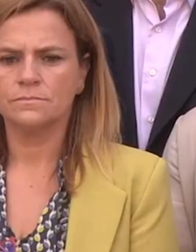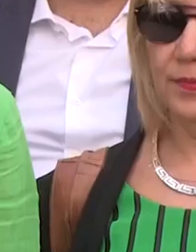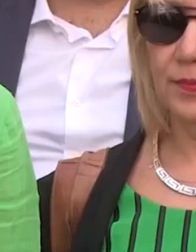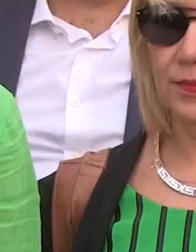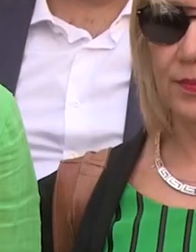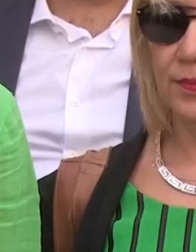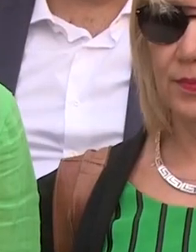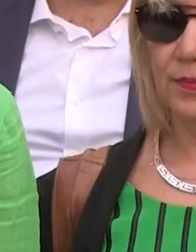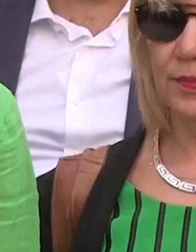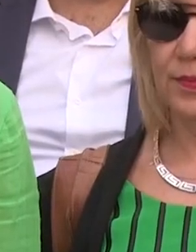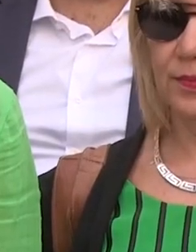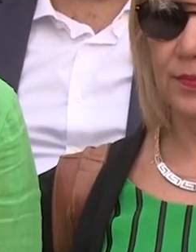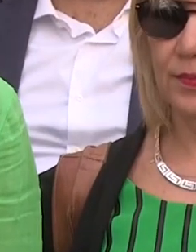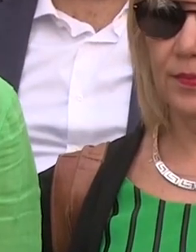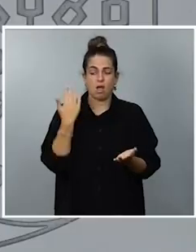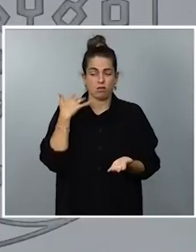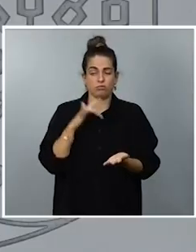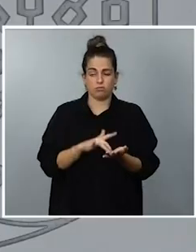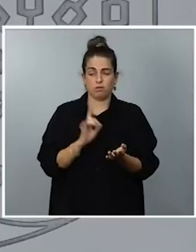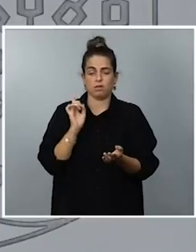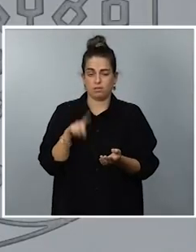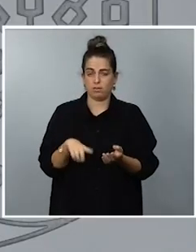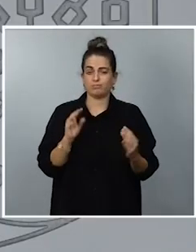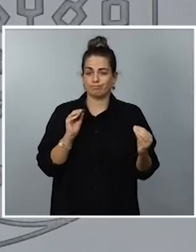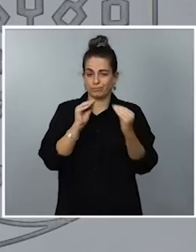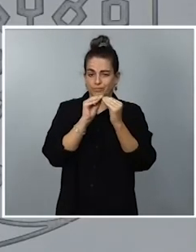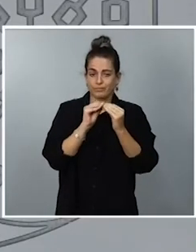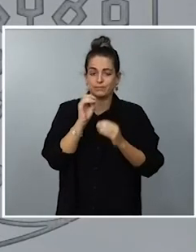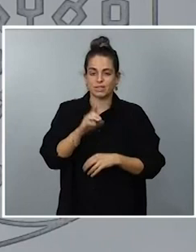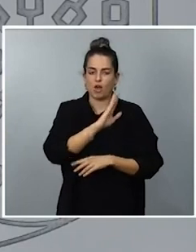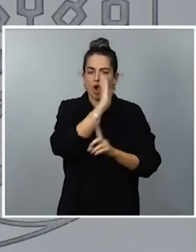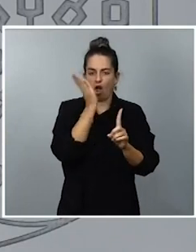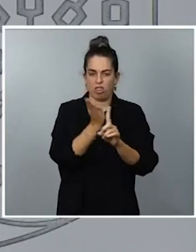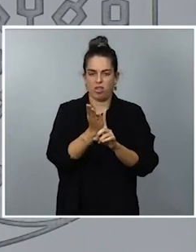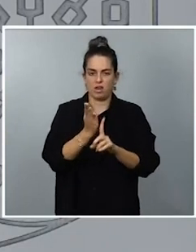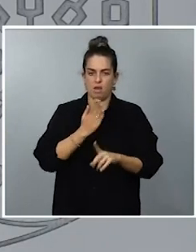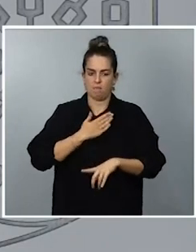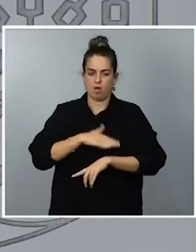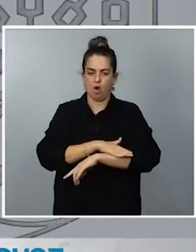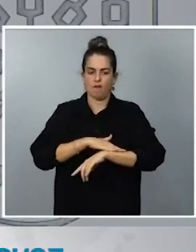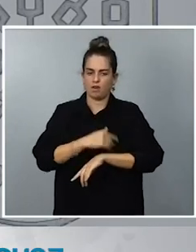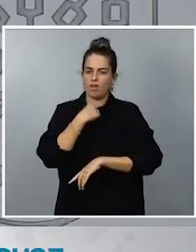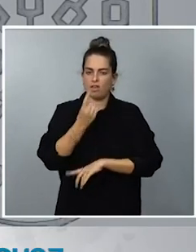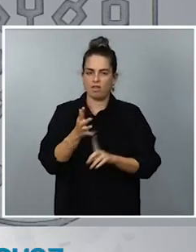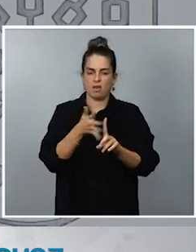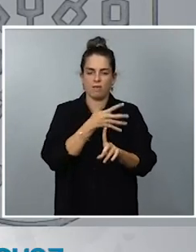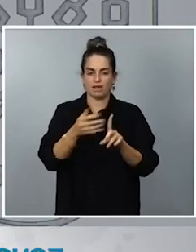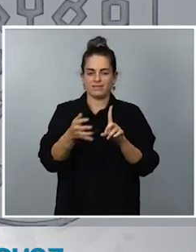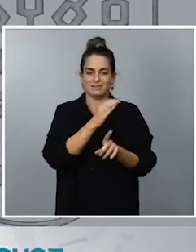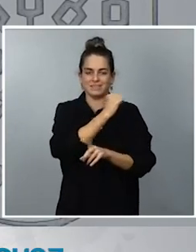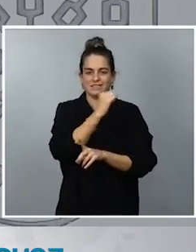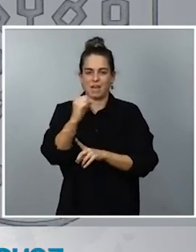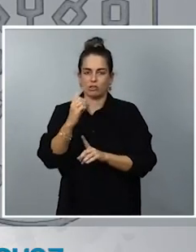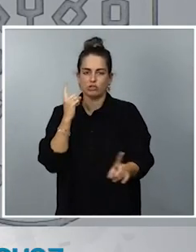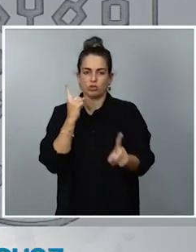normalizar la gravedad de estos hechos. Esta condena en nombre del gobierno a estos asesinatos machistas, al que está